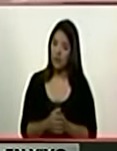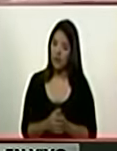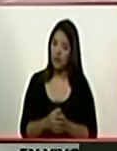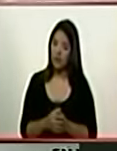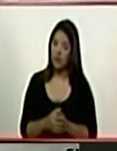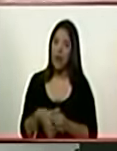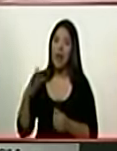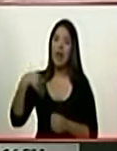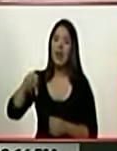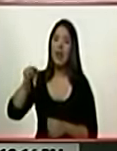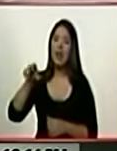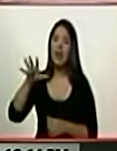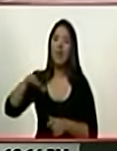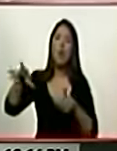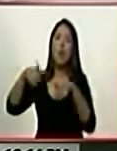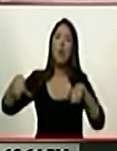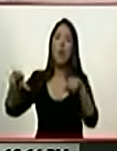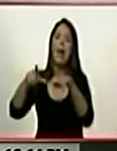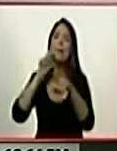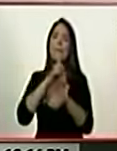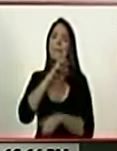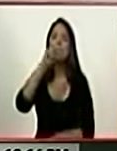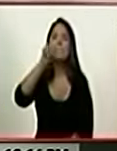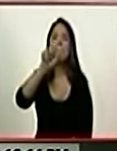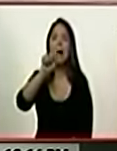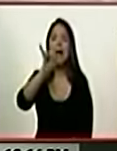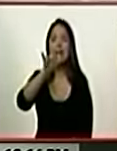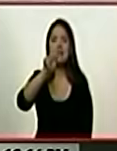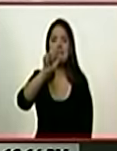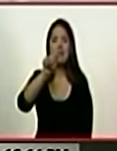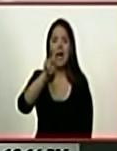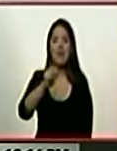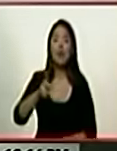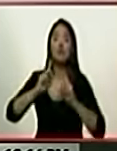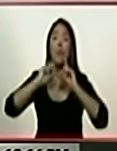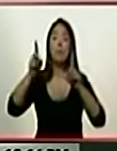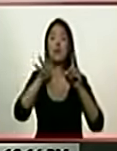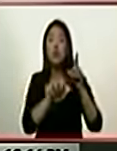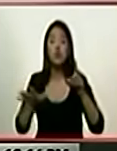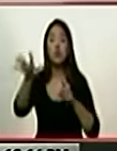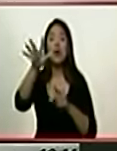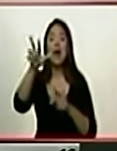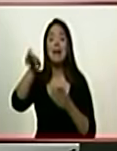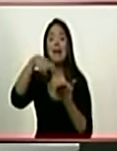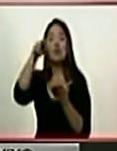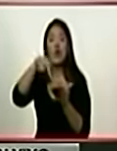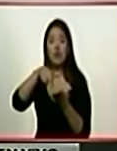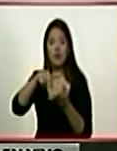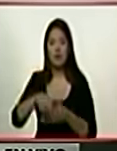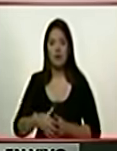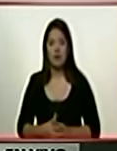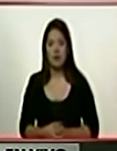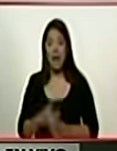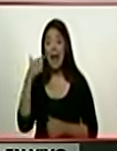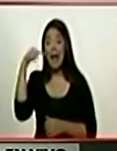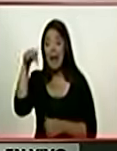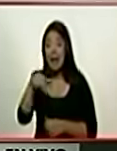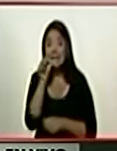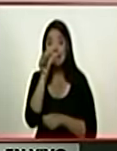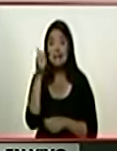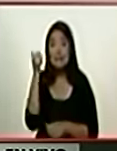a la altura de Maitana. Sí, ya finalizamos este fin de semana el trabajo de